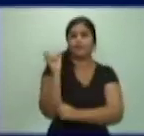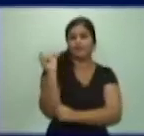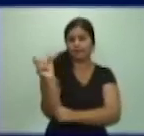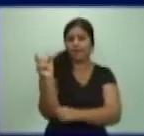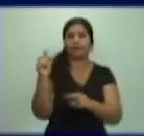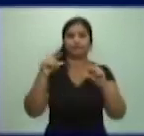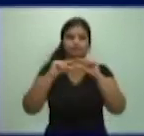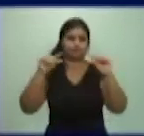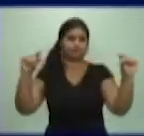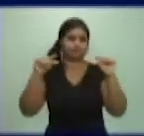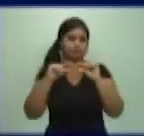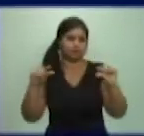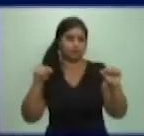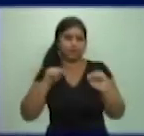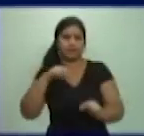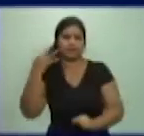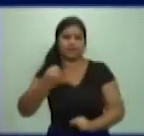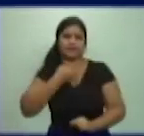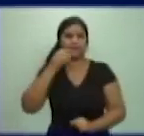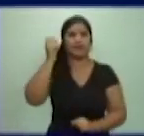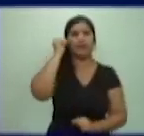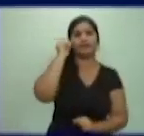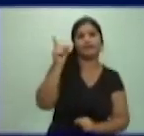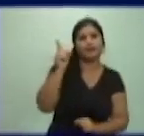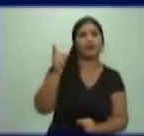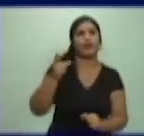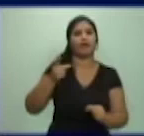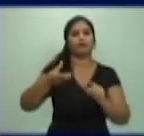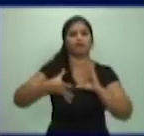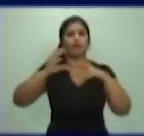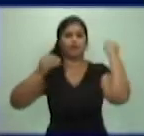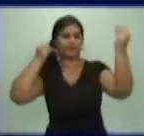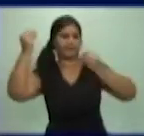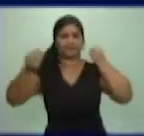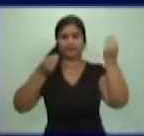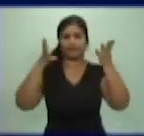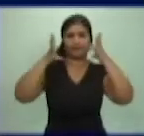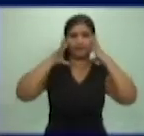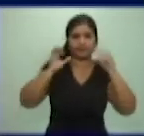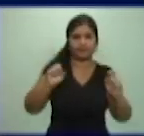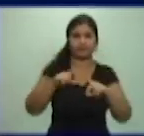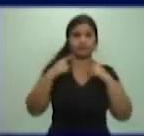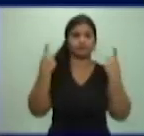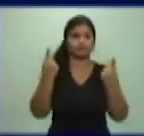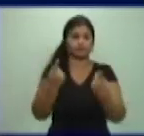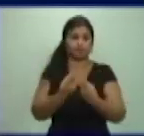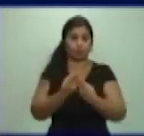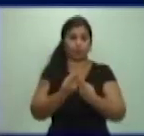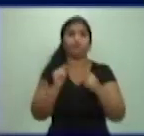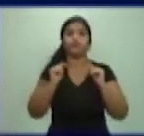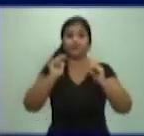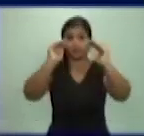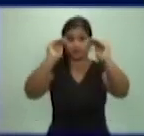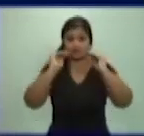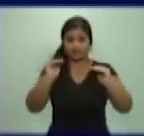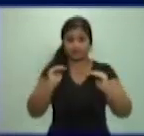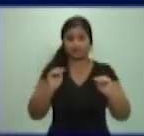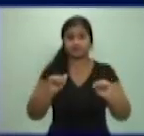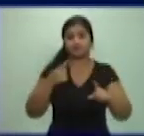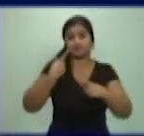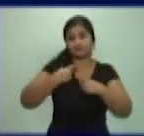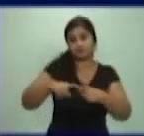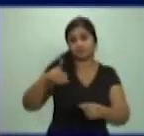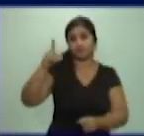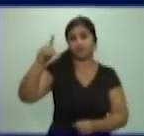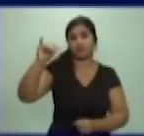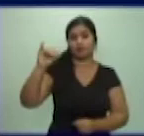conceptos, ideas. Llegamos entonces al discurso. El discurso no está utilizado aquí